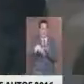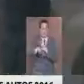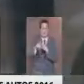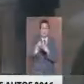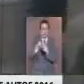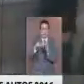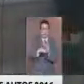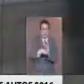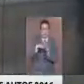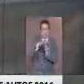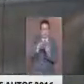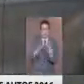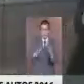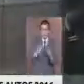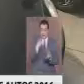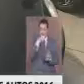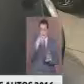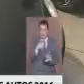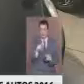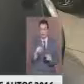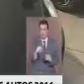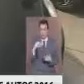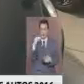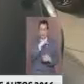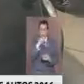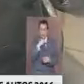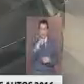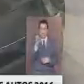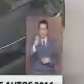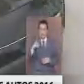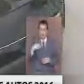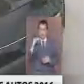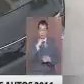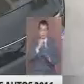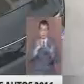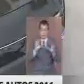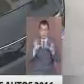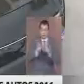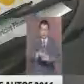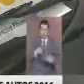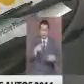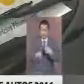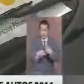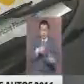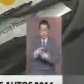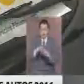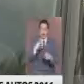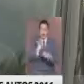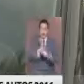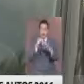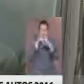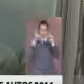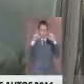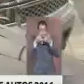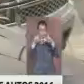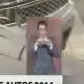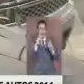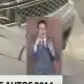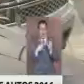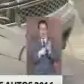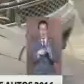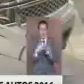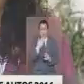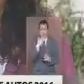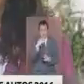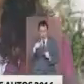Por eso, en esta cuenta regresiva, las ofertas, bonos y liquidaciones repletan los parabrisas en cada automotora. ¿Es el mejor